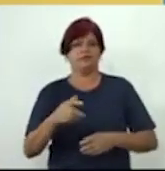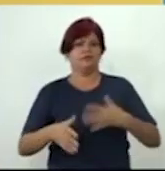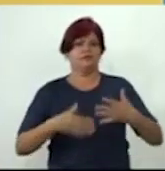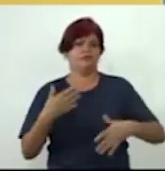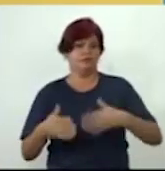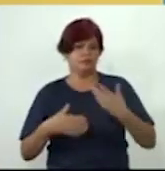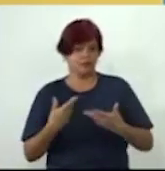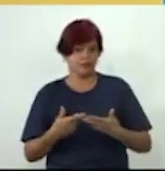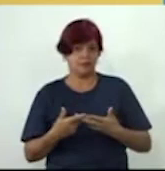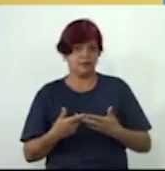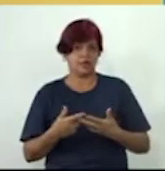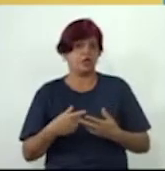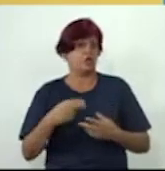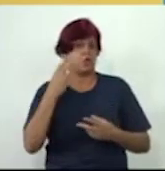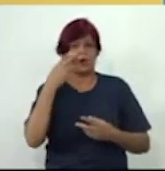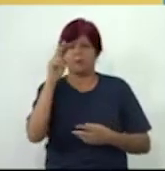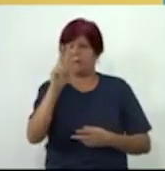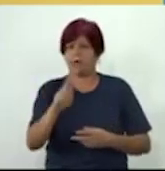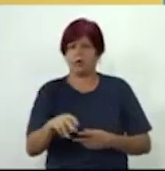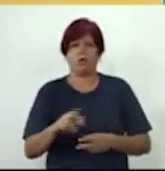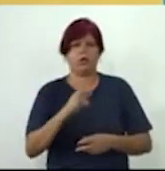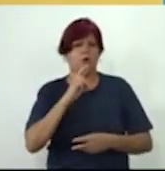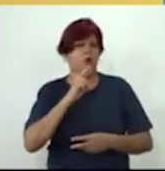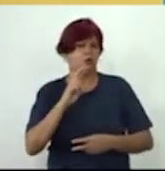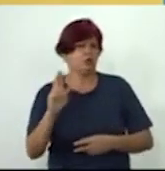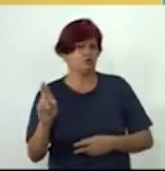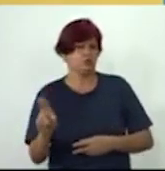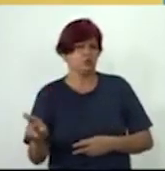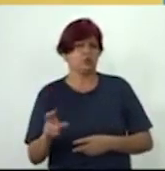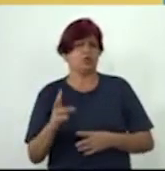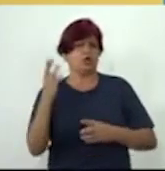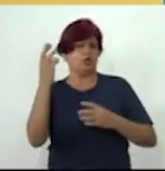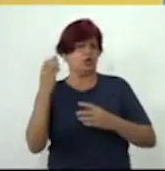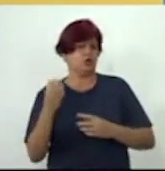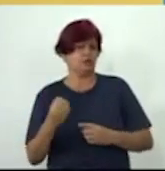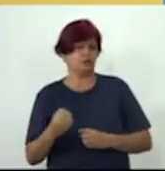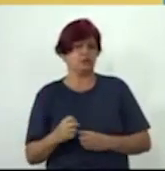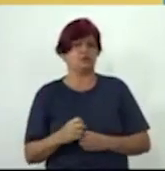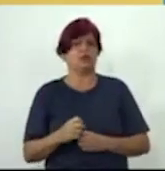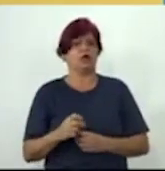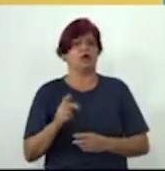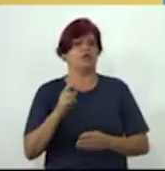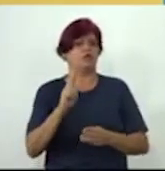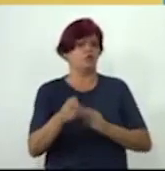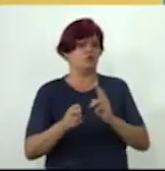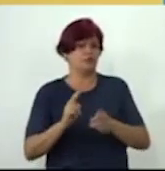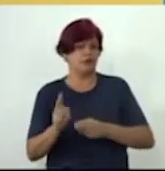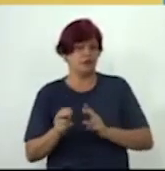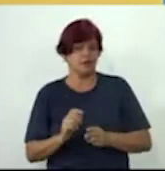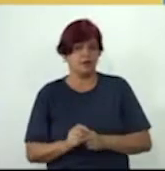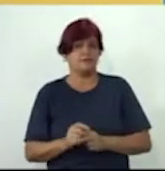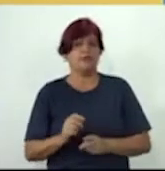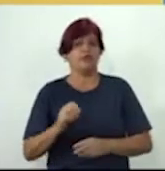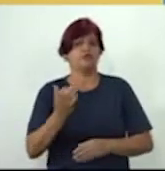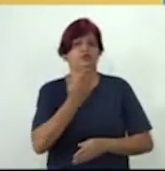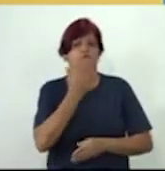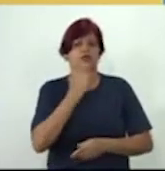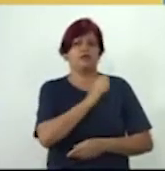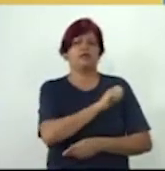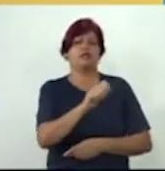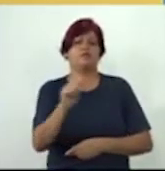así como valorar los resultados, los señalamientos, las orientaciones que le están dando sus profesores